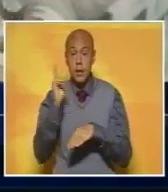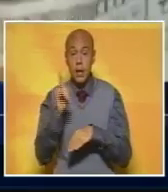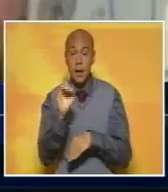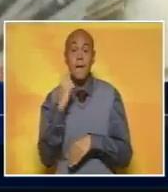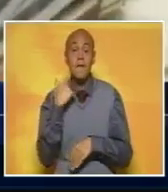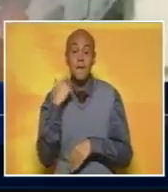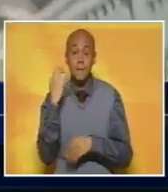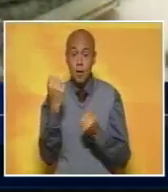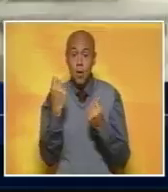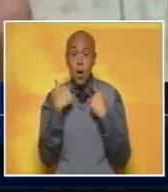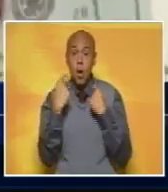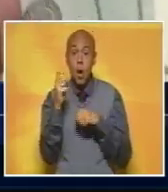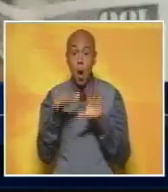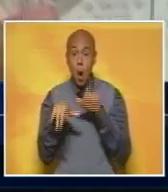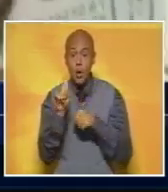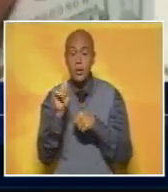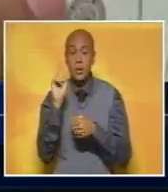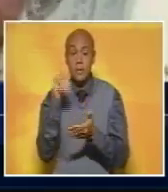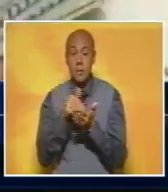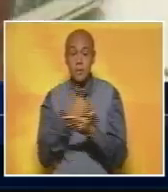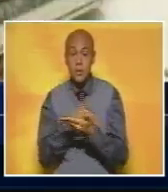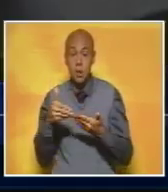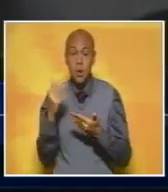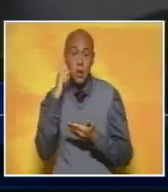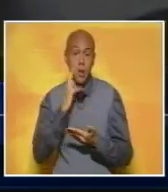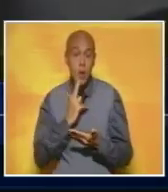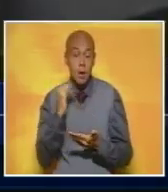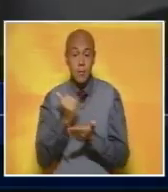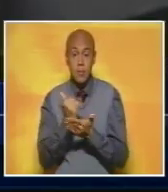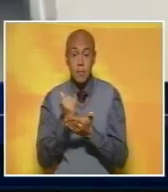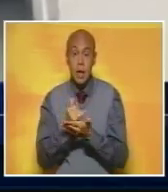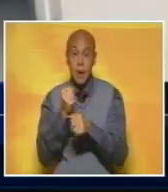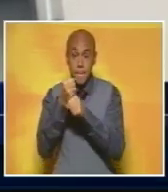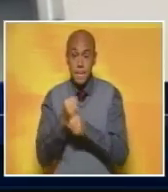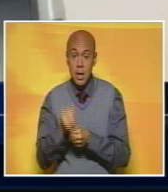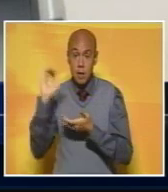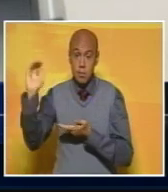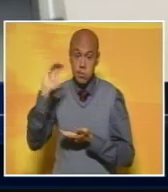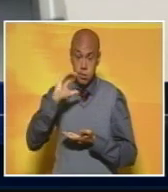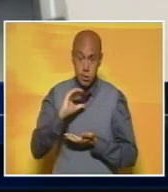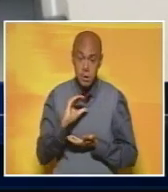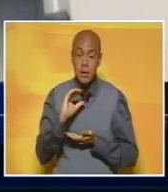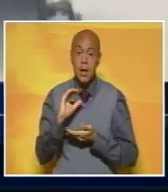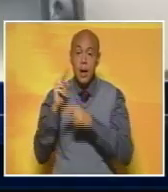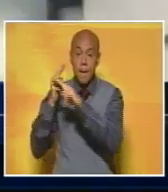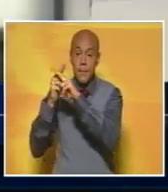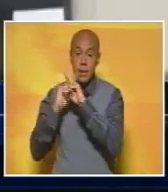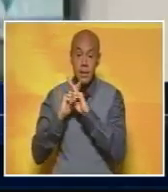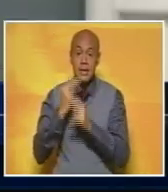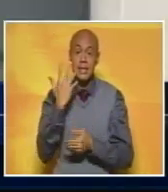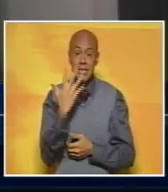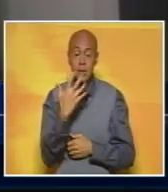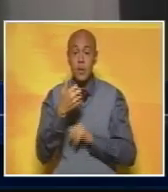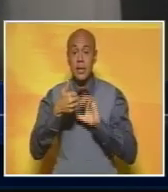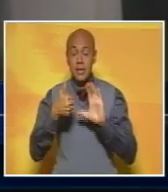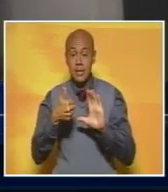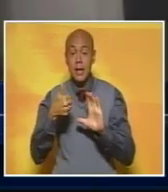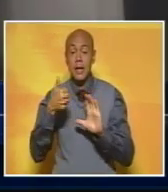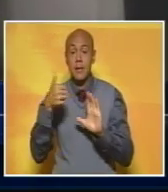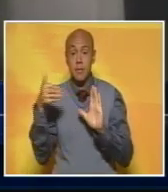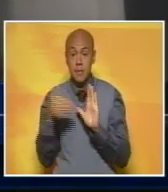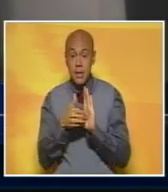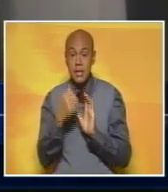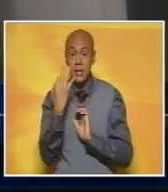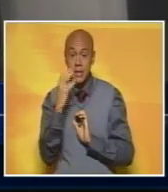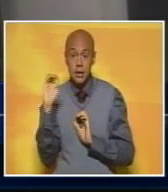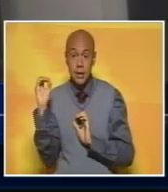no envíe los 11.000 millones de dólares que se restan por llegar al país del préstamo de 56.300 millones